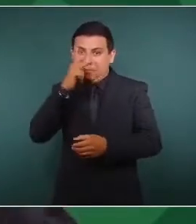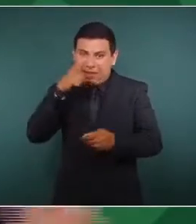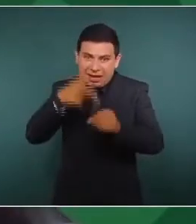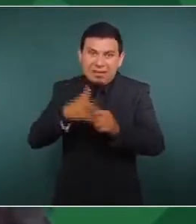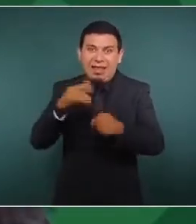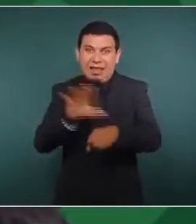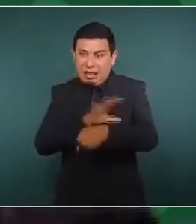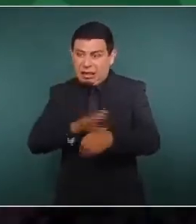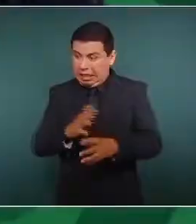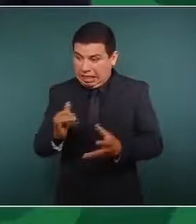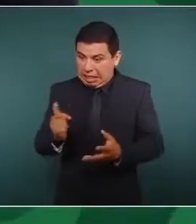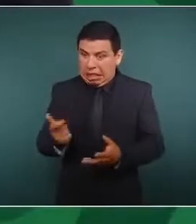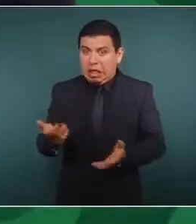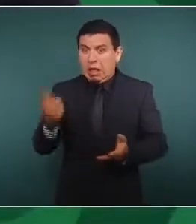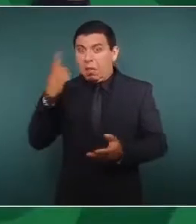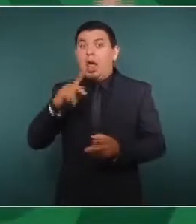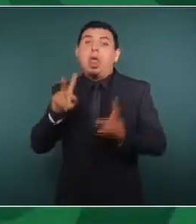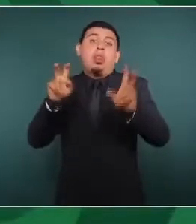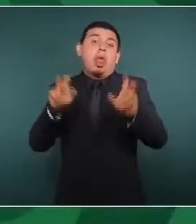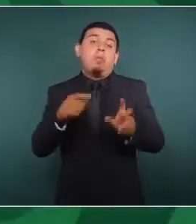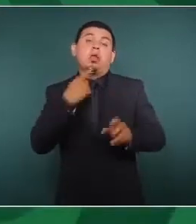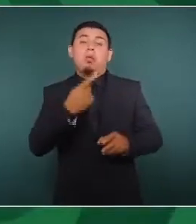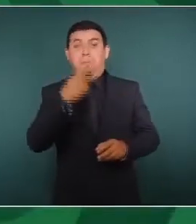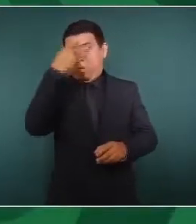el llamado Pacto por México.